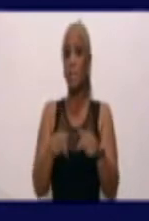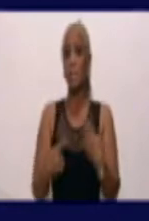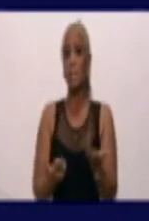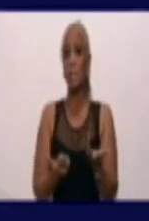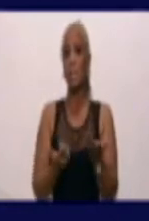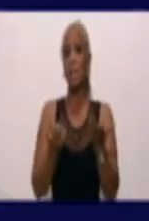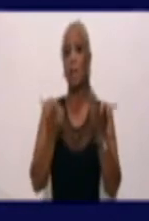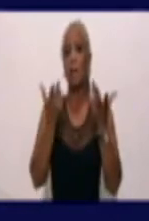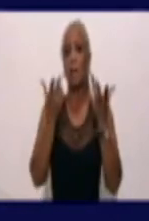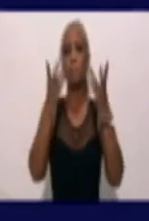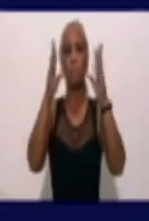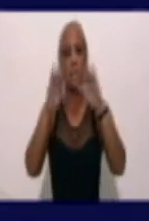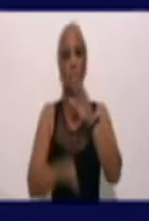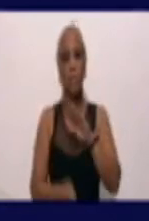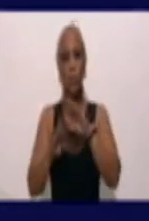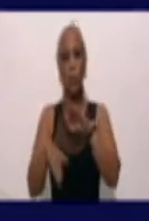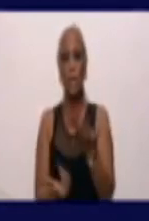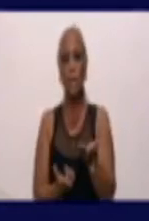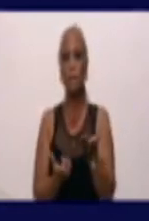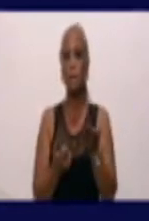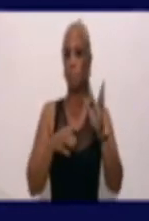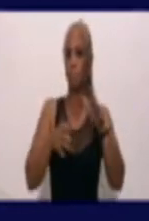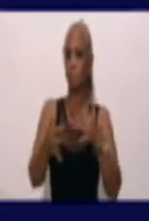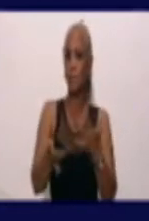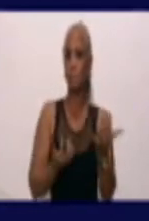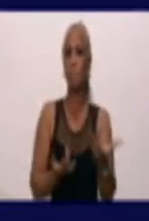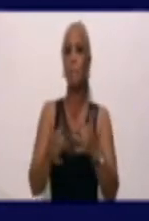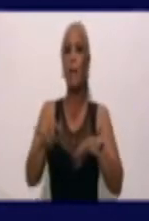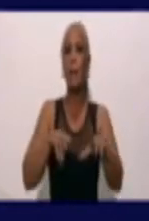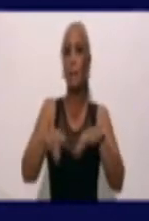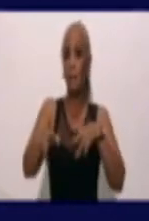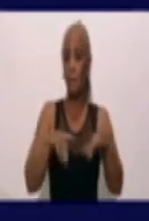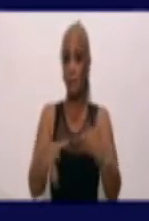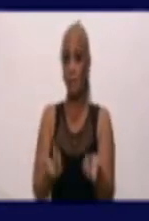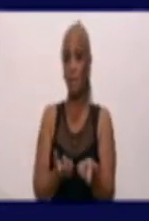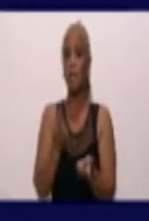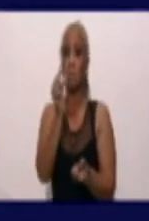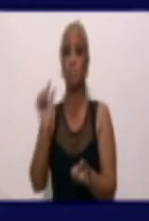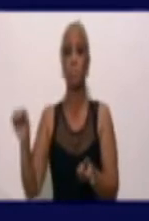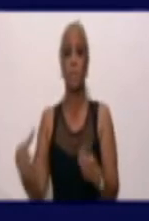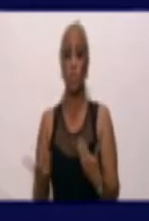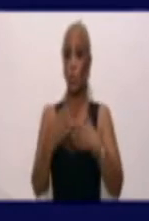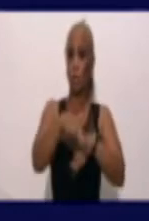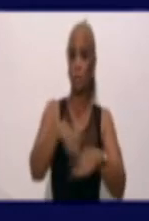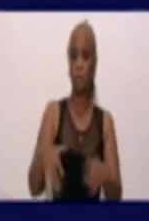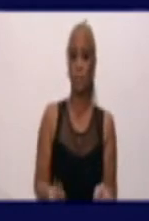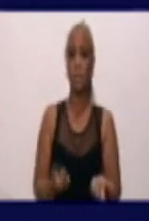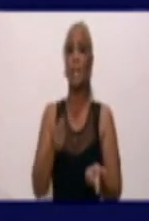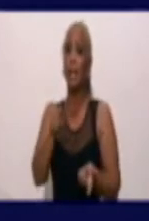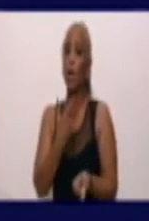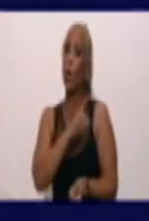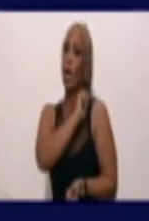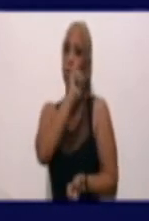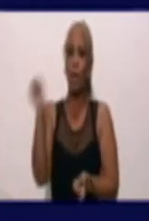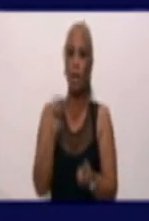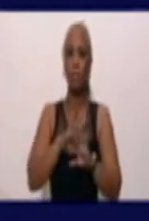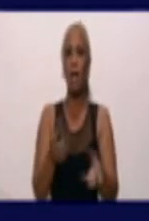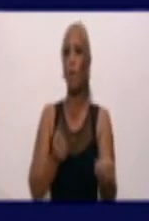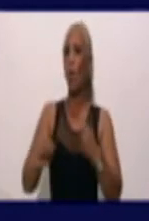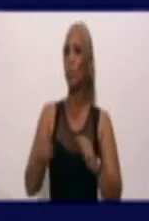a la disminución de la movilidad, que es al final lo que realmente nos da el éxito en el